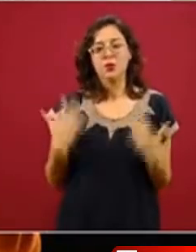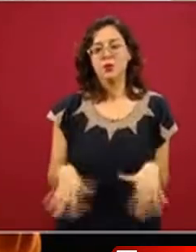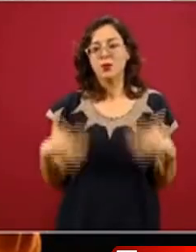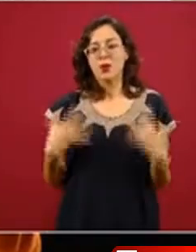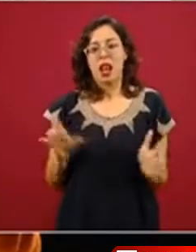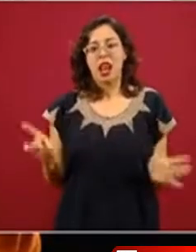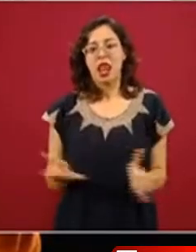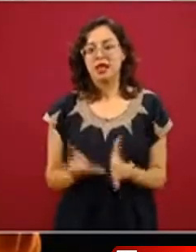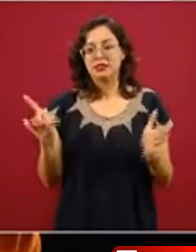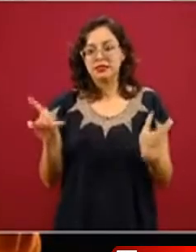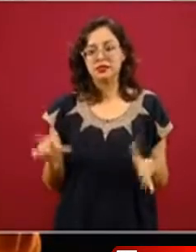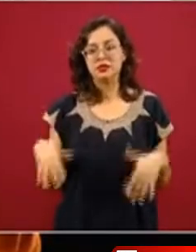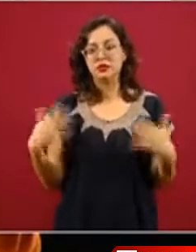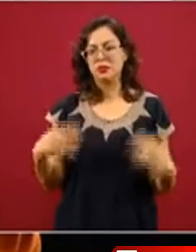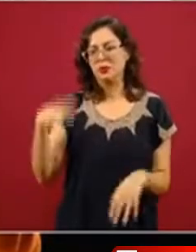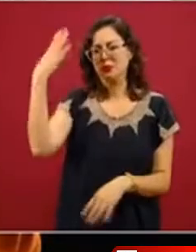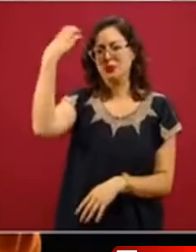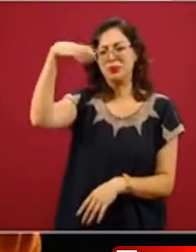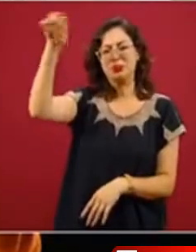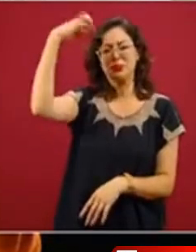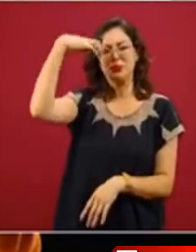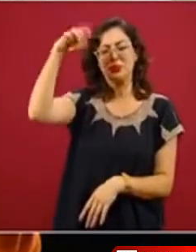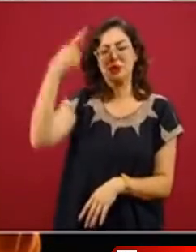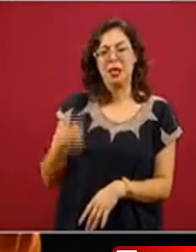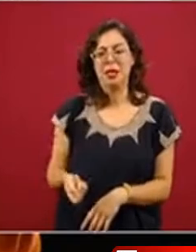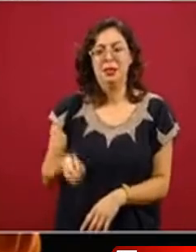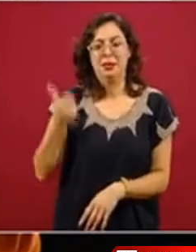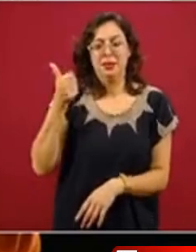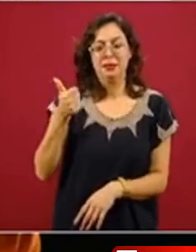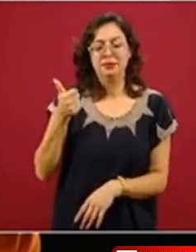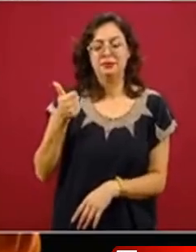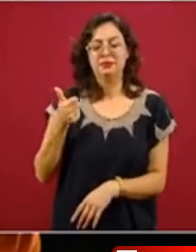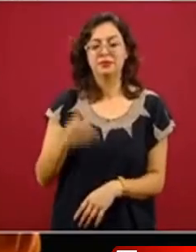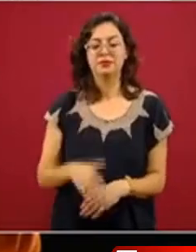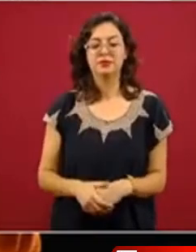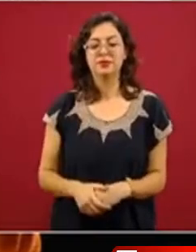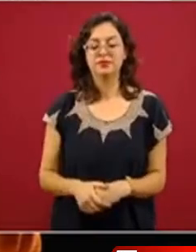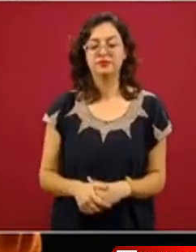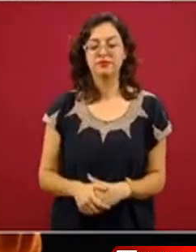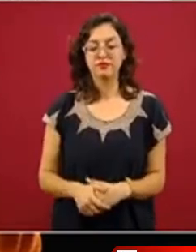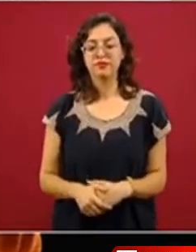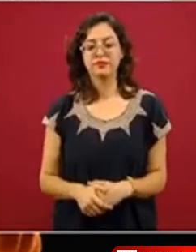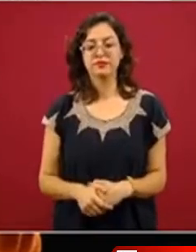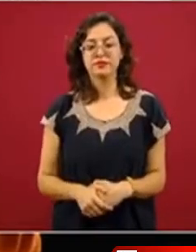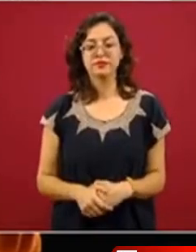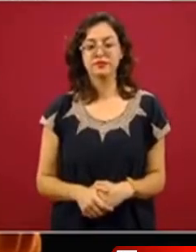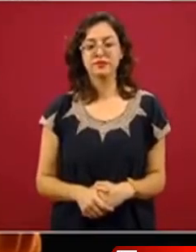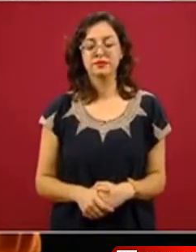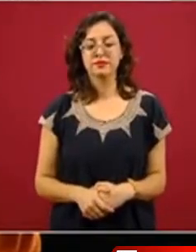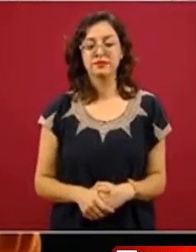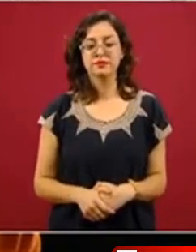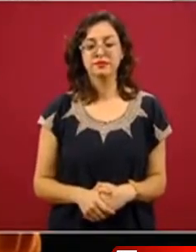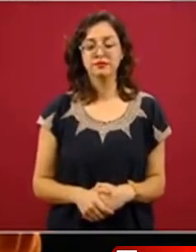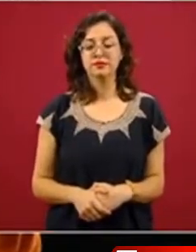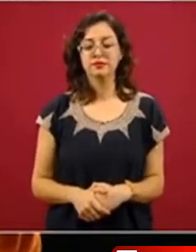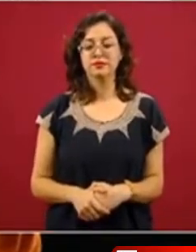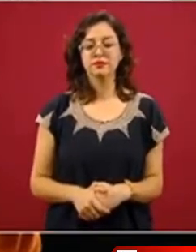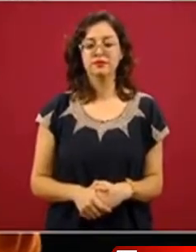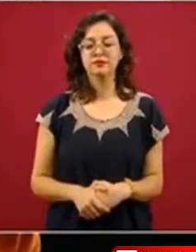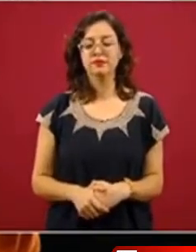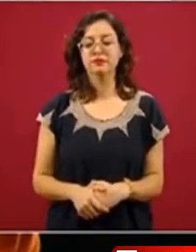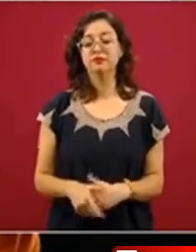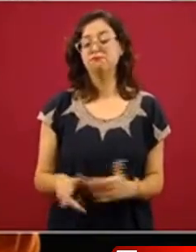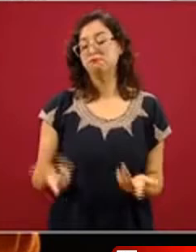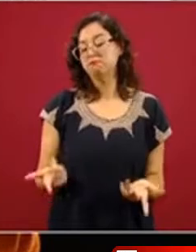experiencia esta pandemia. Y la primera de ellas es que a chaleco